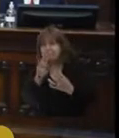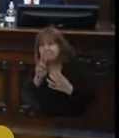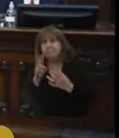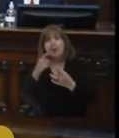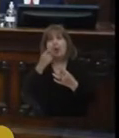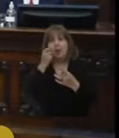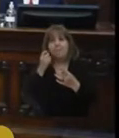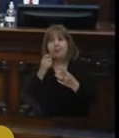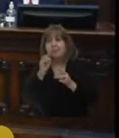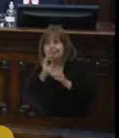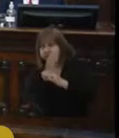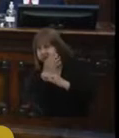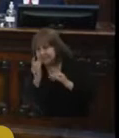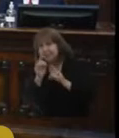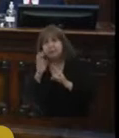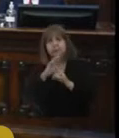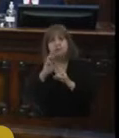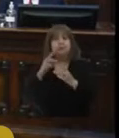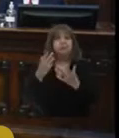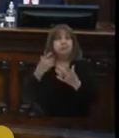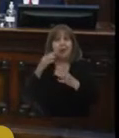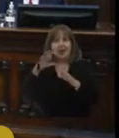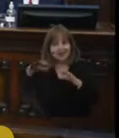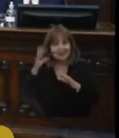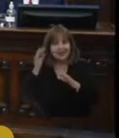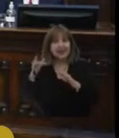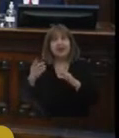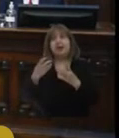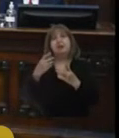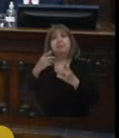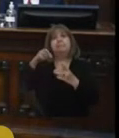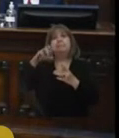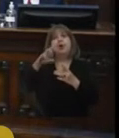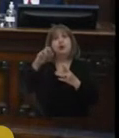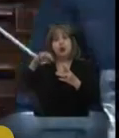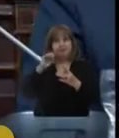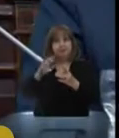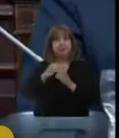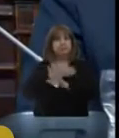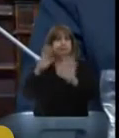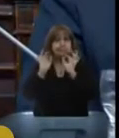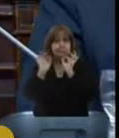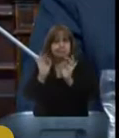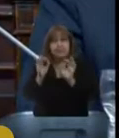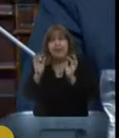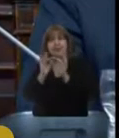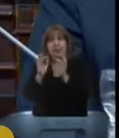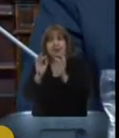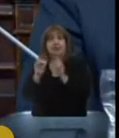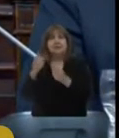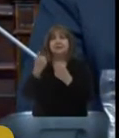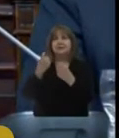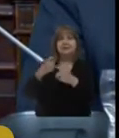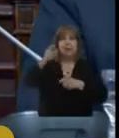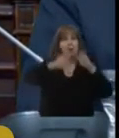gran desafío desde todos los partidos, pero principalmente el gobernador, de poner sobre la mesa los problemas El cotidianos. gobernador